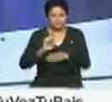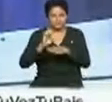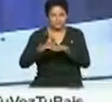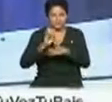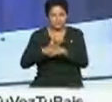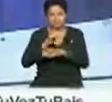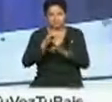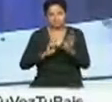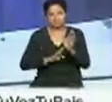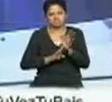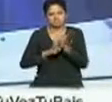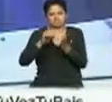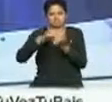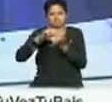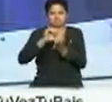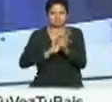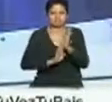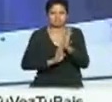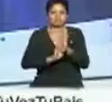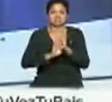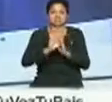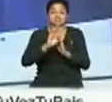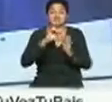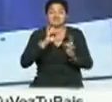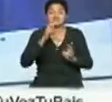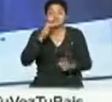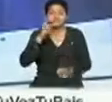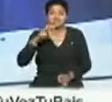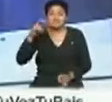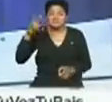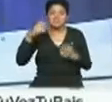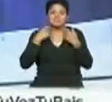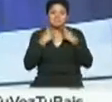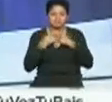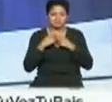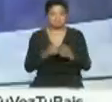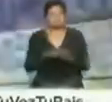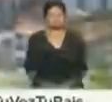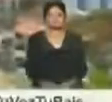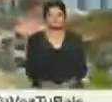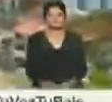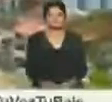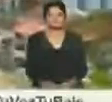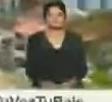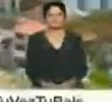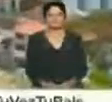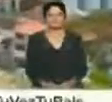en los últimos años ha estado marcado por el turismo, las artesanías y su gente amable.